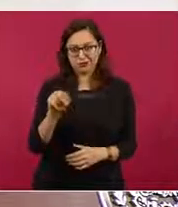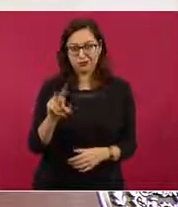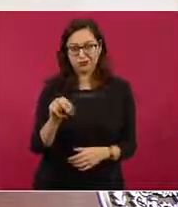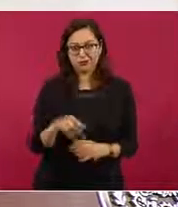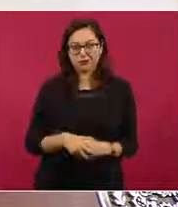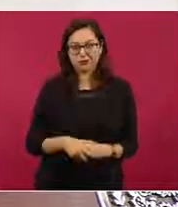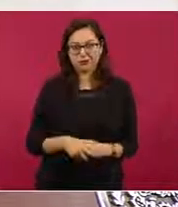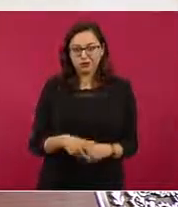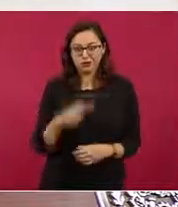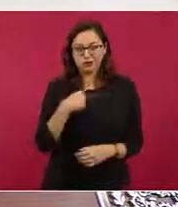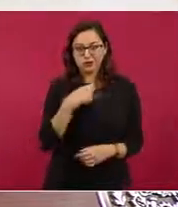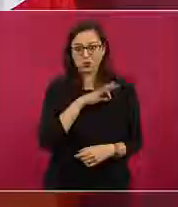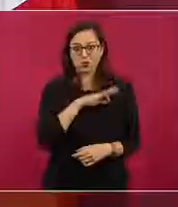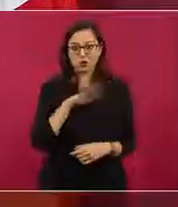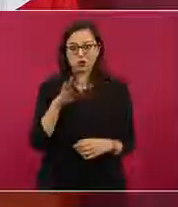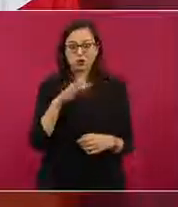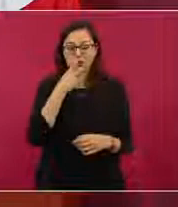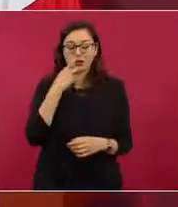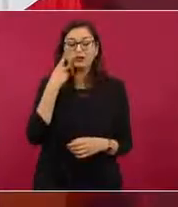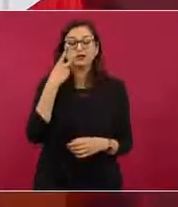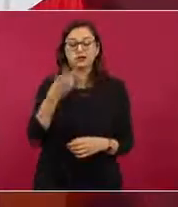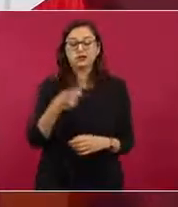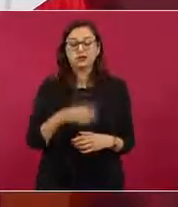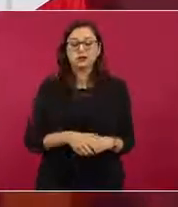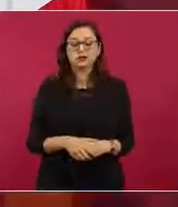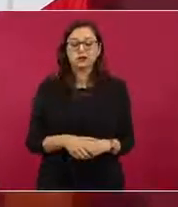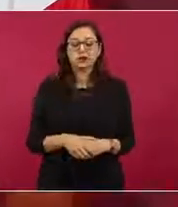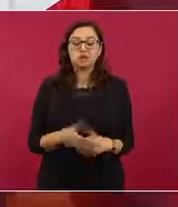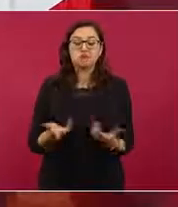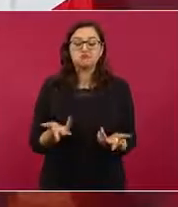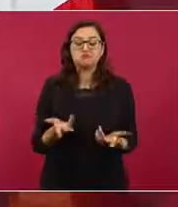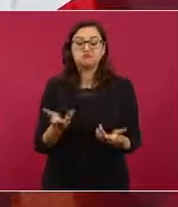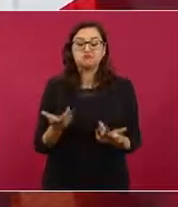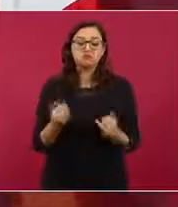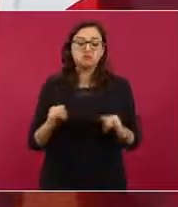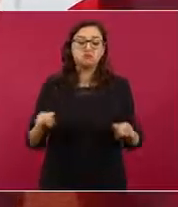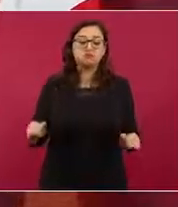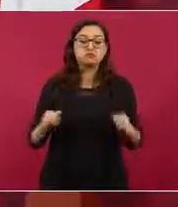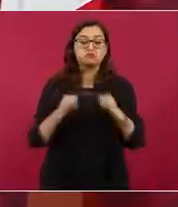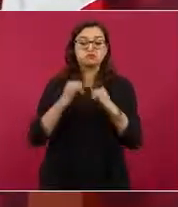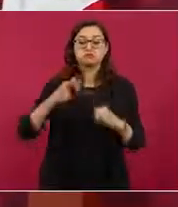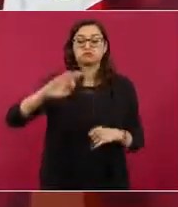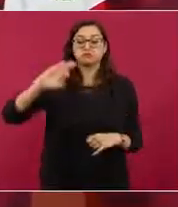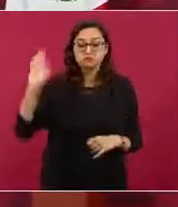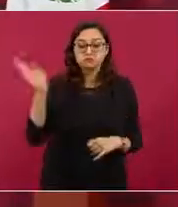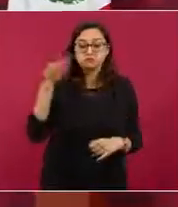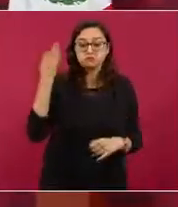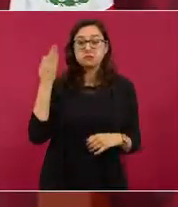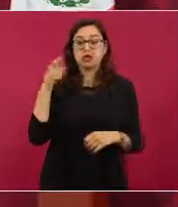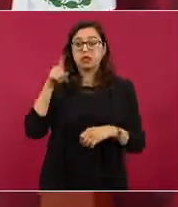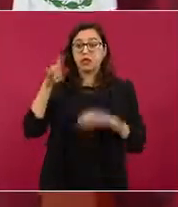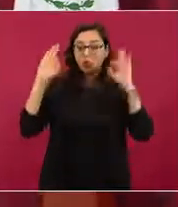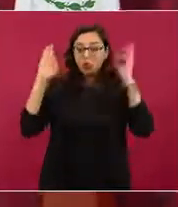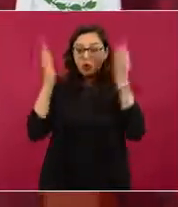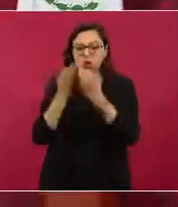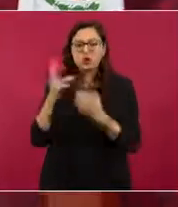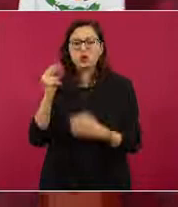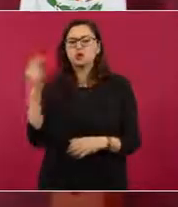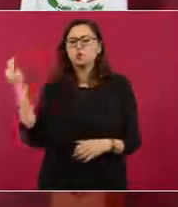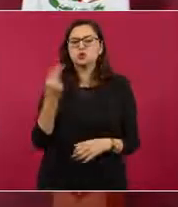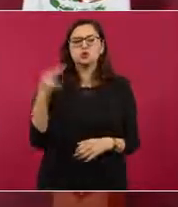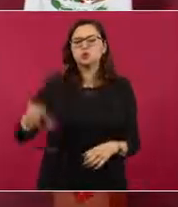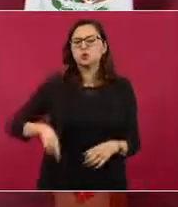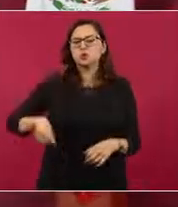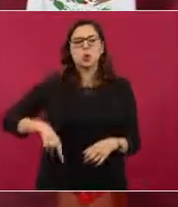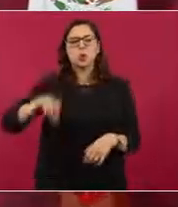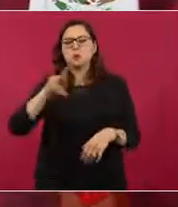argumentar de que voy a una instalación federal, que voy a una aduana, pero no es eso